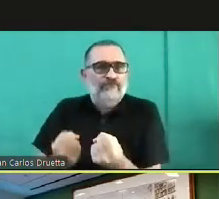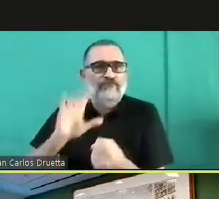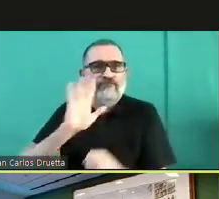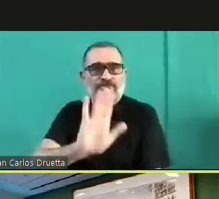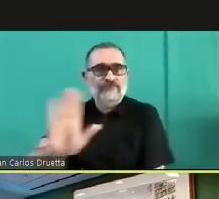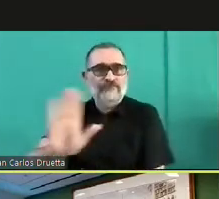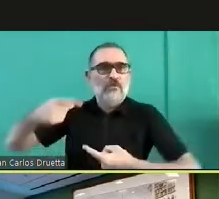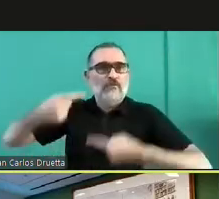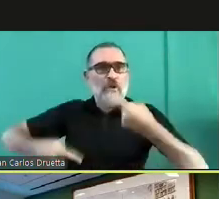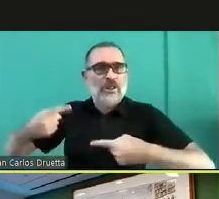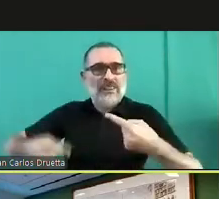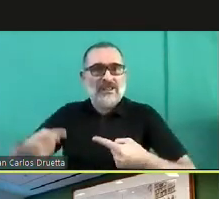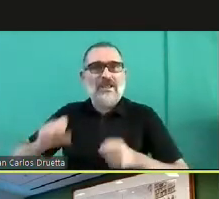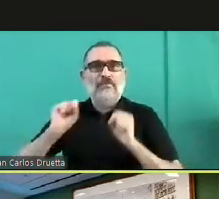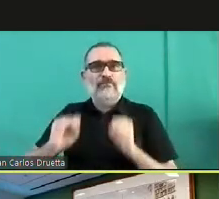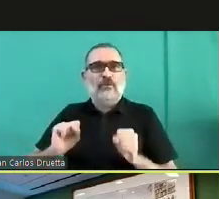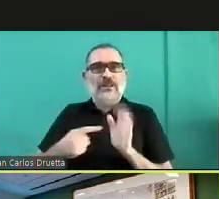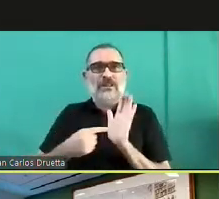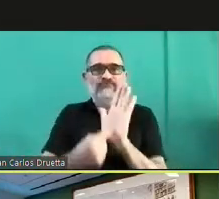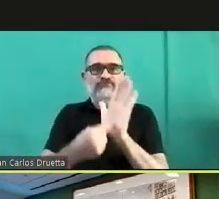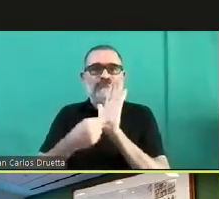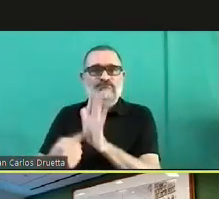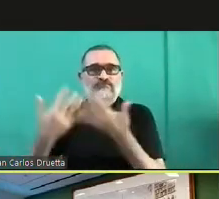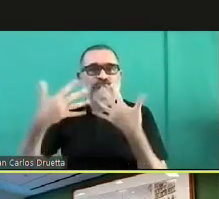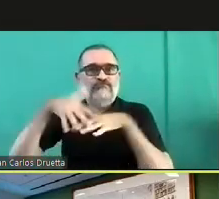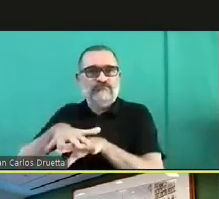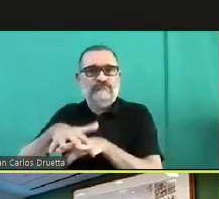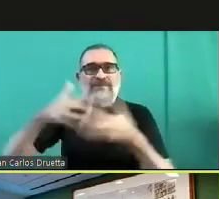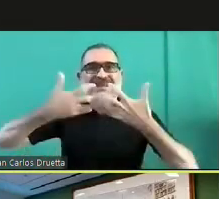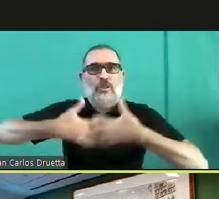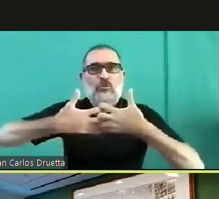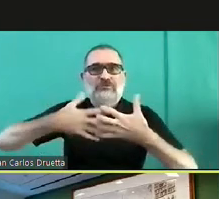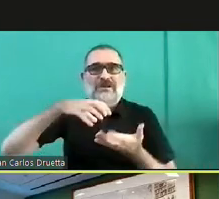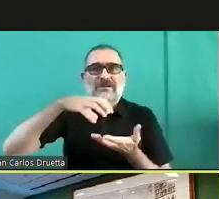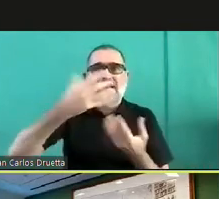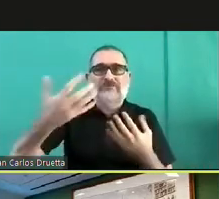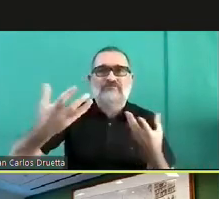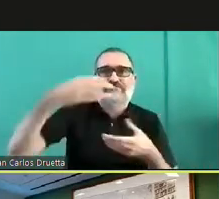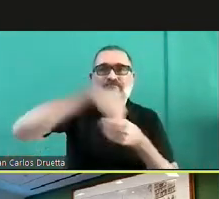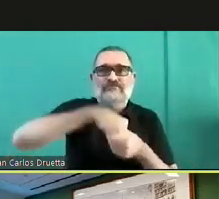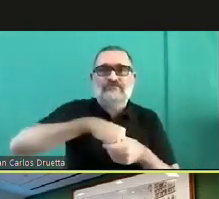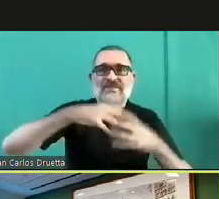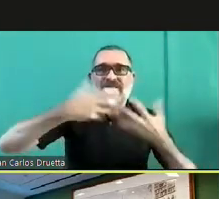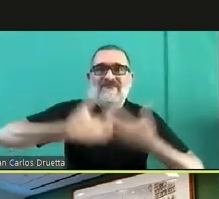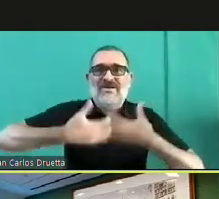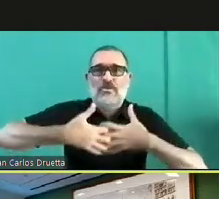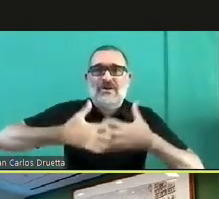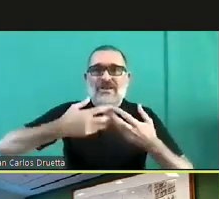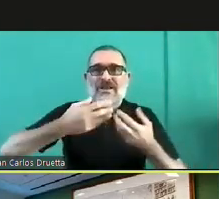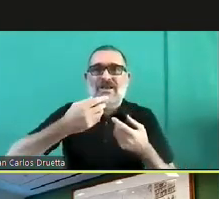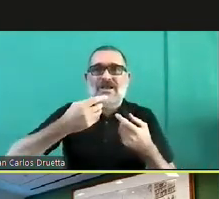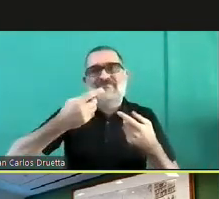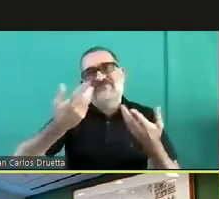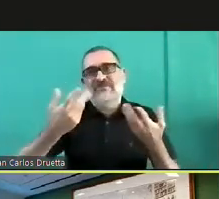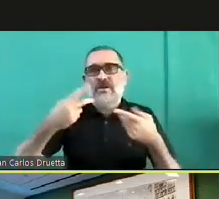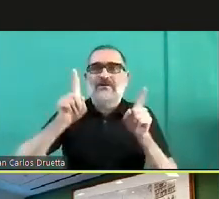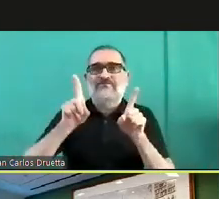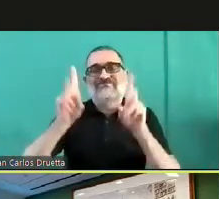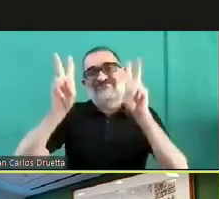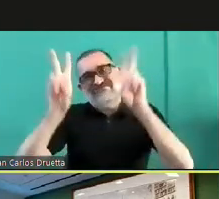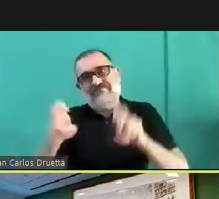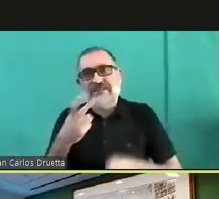virtual del día de hoy quisiera terminar a señalar un cambio importante que ha